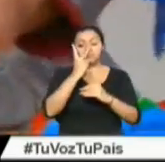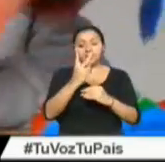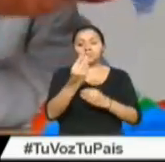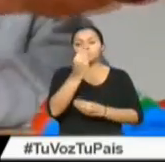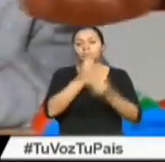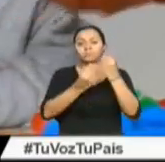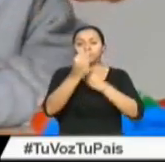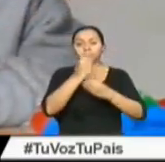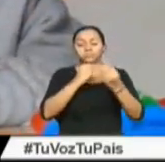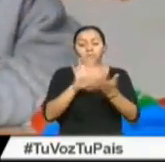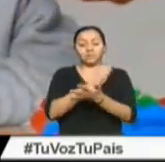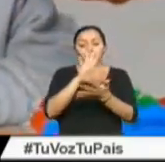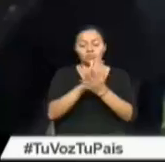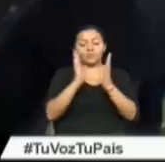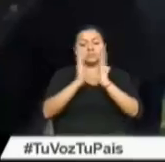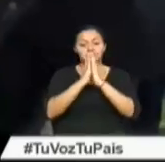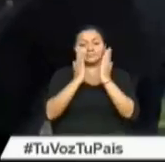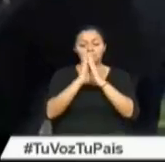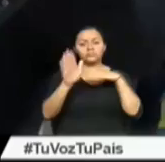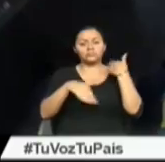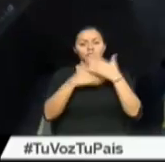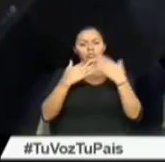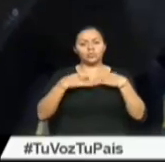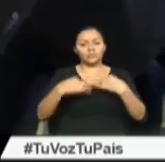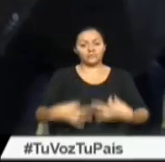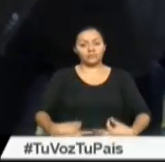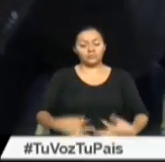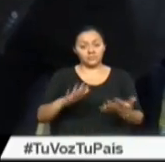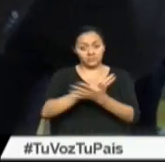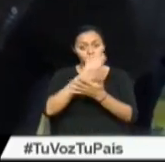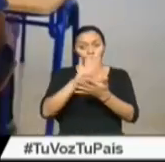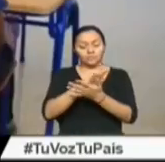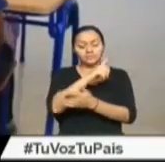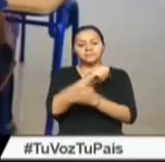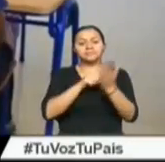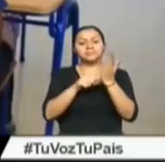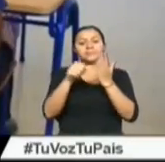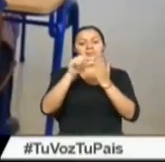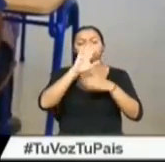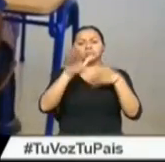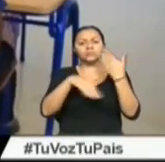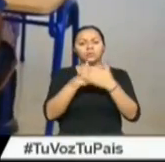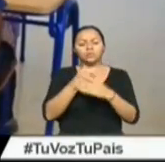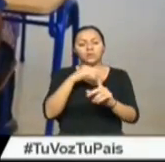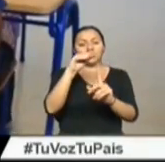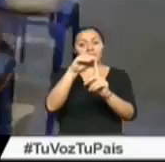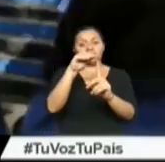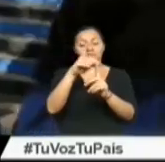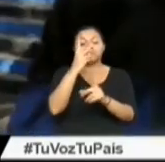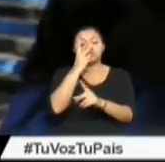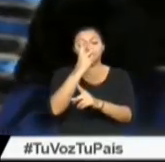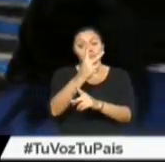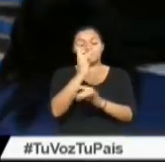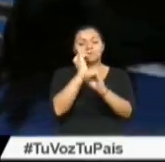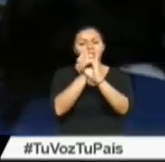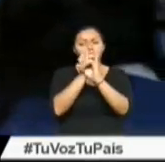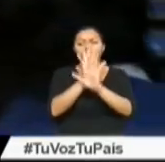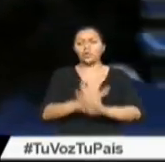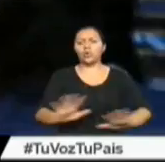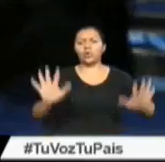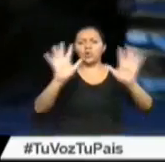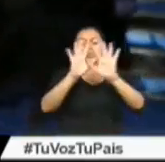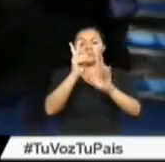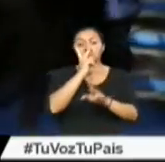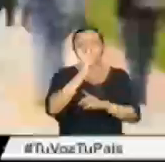alimentación escolar, textos escolares y uniformes escolares. El Ministerio también advierte que las instituciones educativas